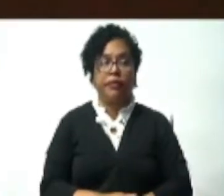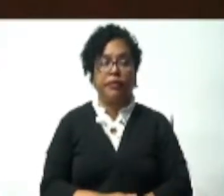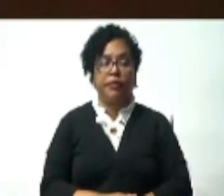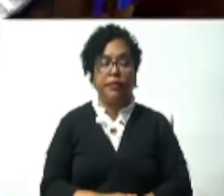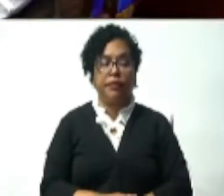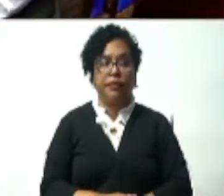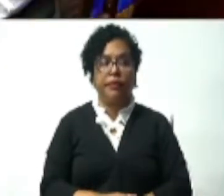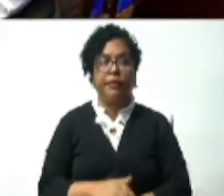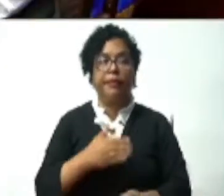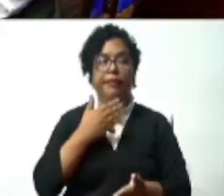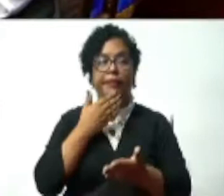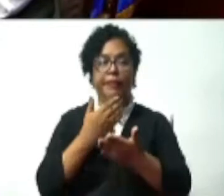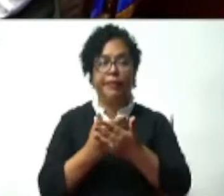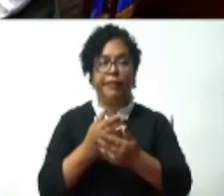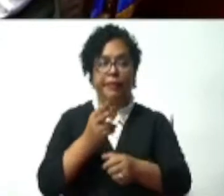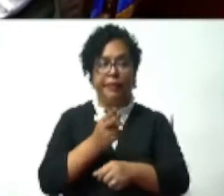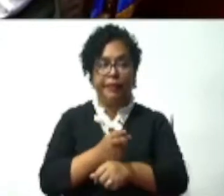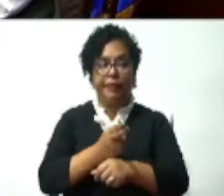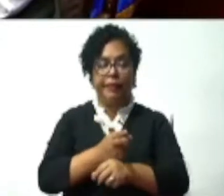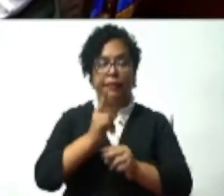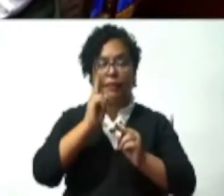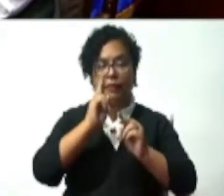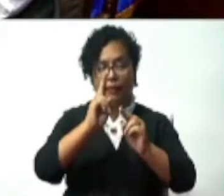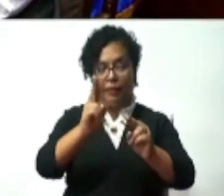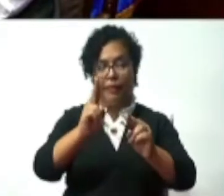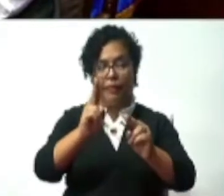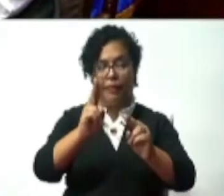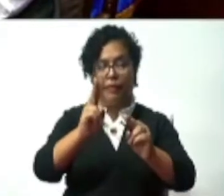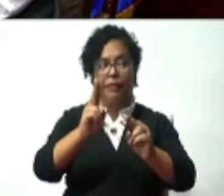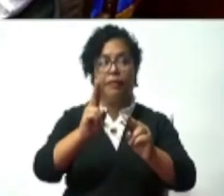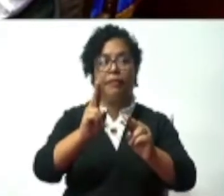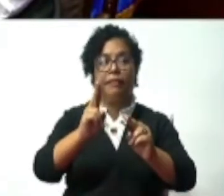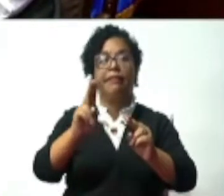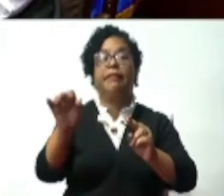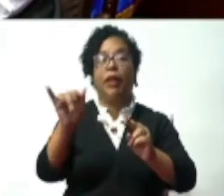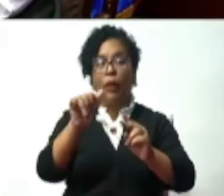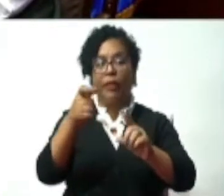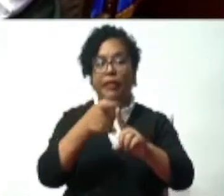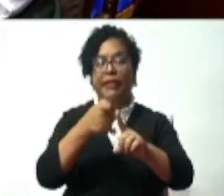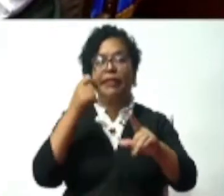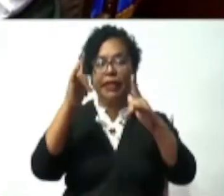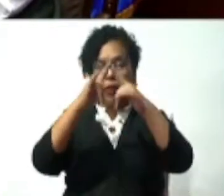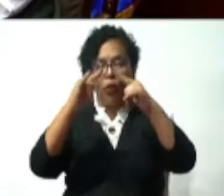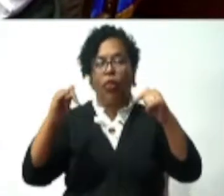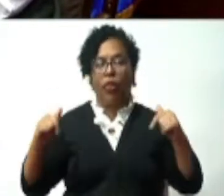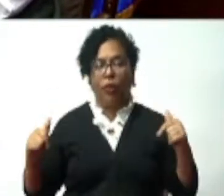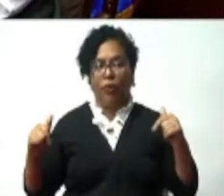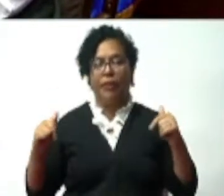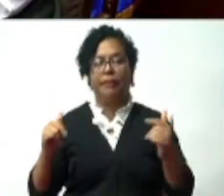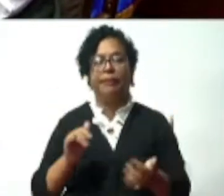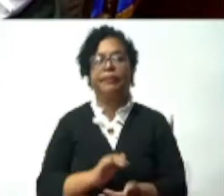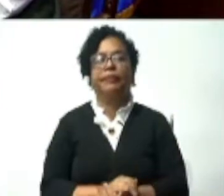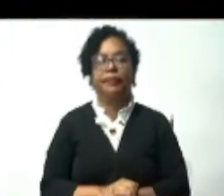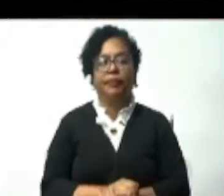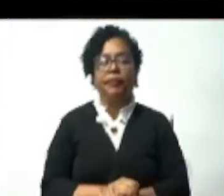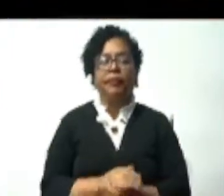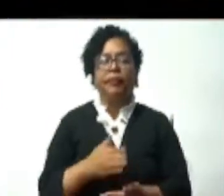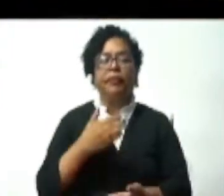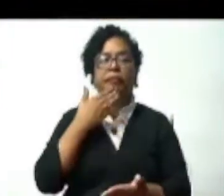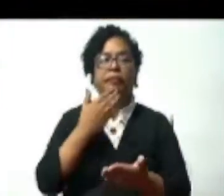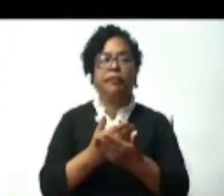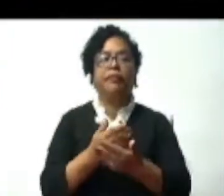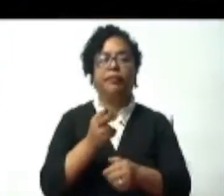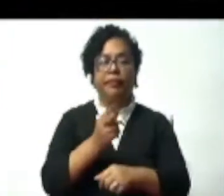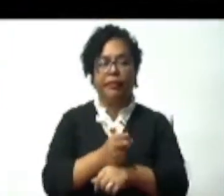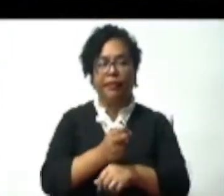Muy buenas tardes, honorable señor presidente. Bufete también de Higüey. Así es. Buenas tardes, honorable señor presidente, bufete